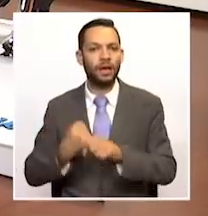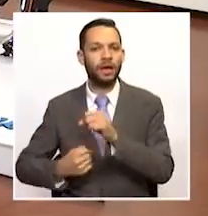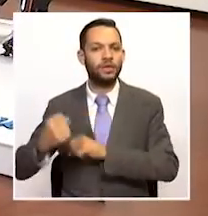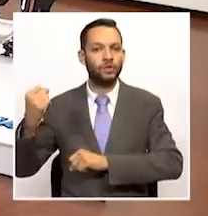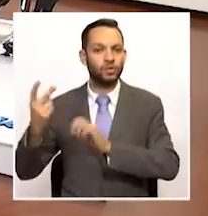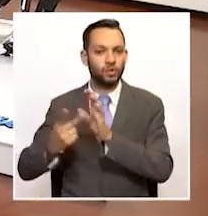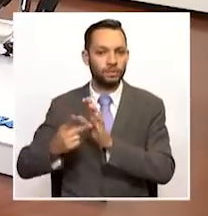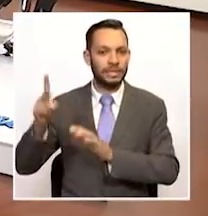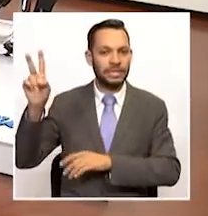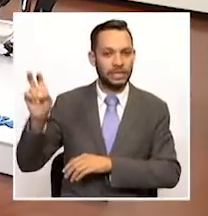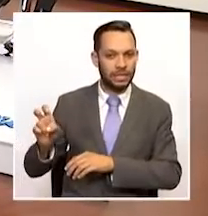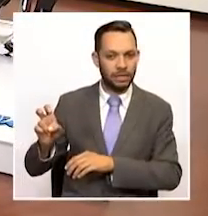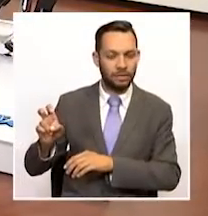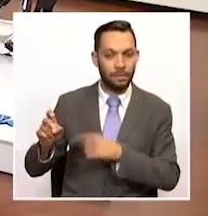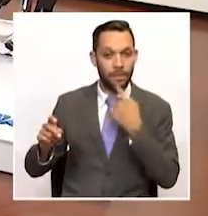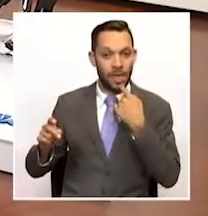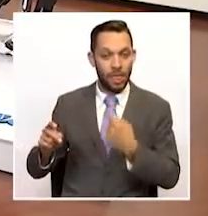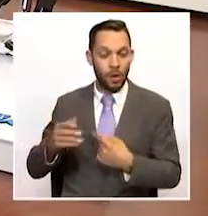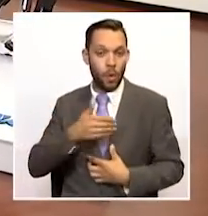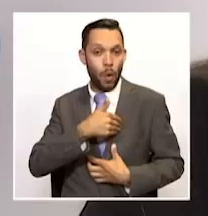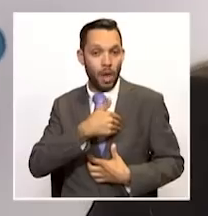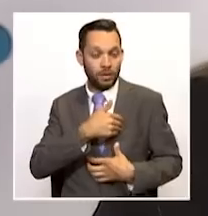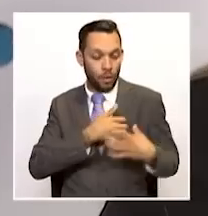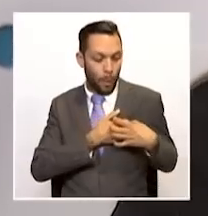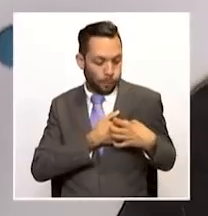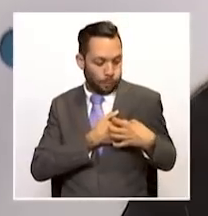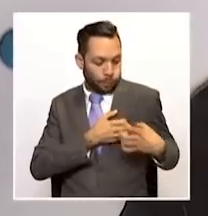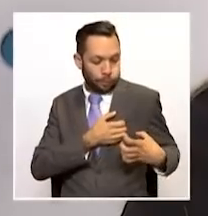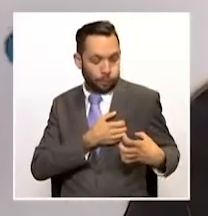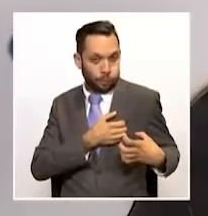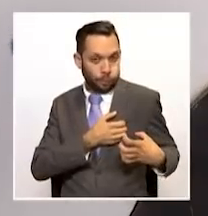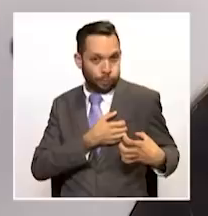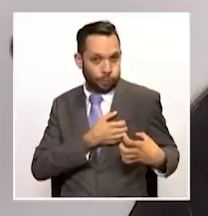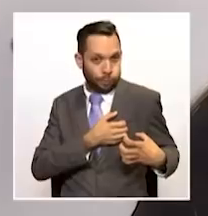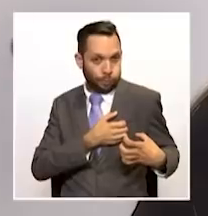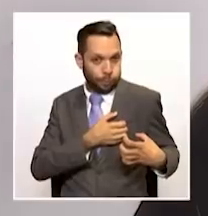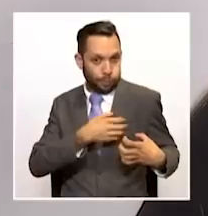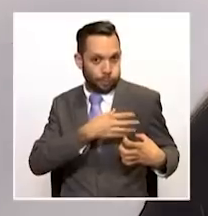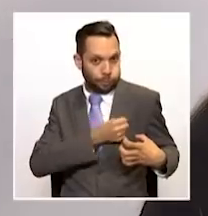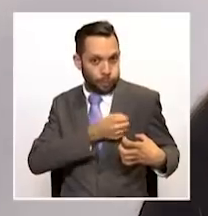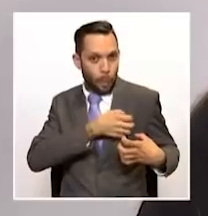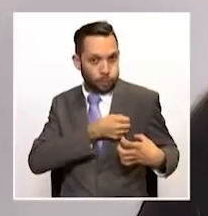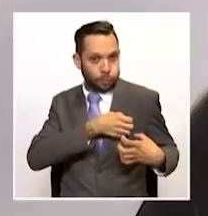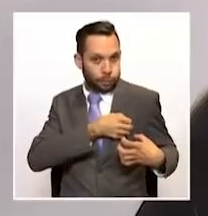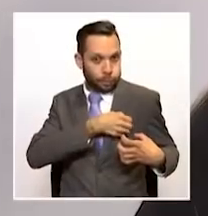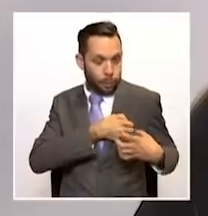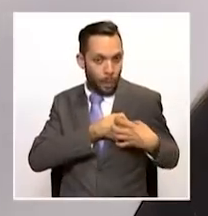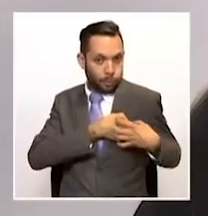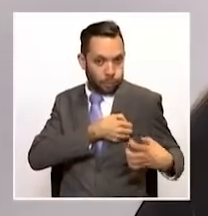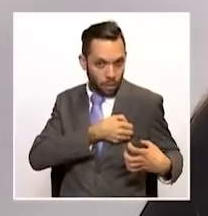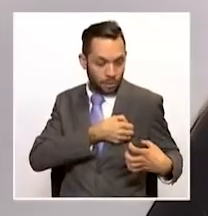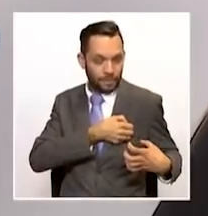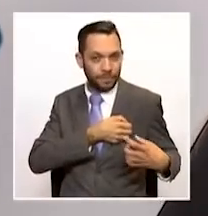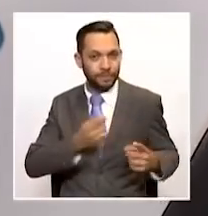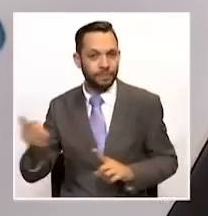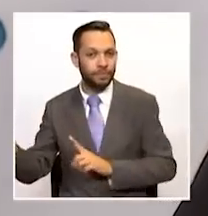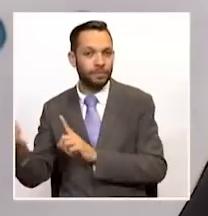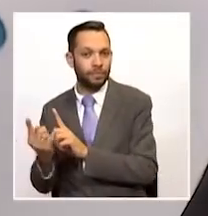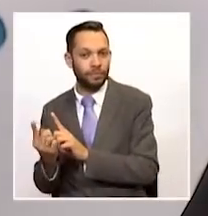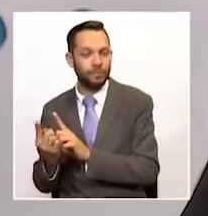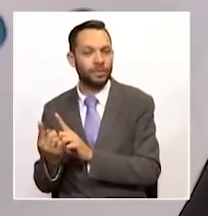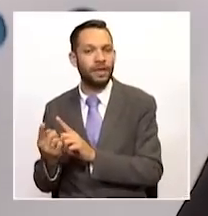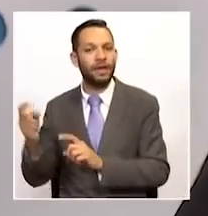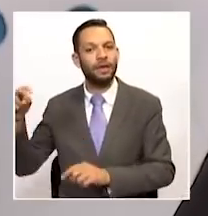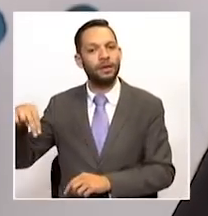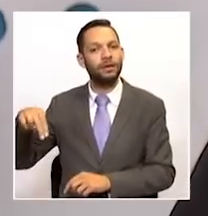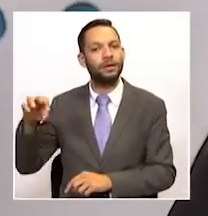siempre dijeron que tenía un soplo en mi corazón pero no iba más allá tuve la fortuna encontrarme con el doctor nelson cano